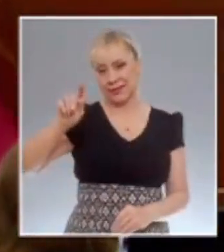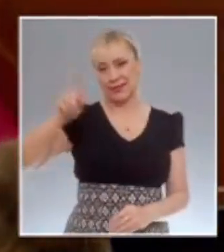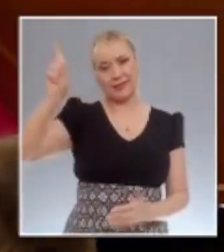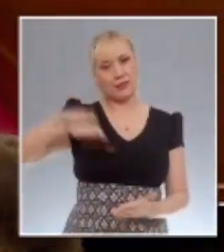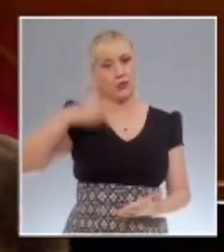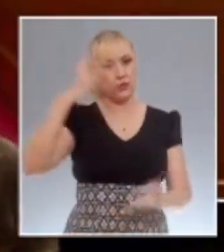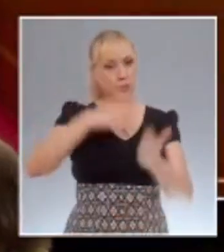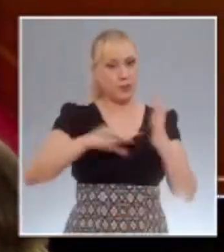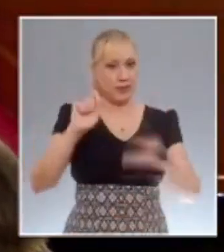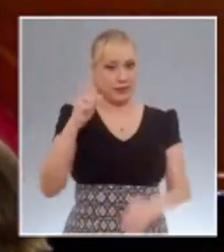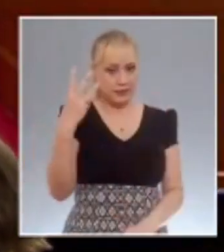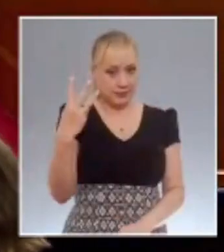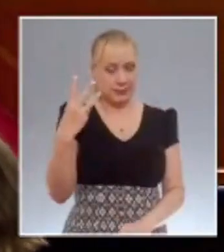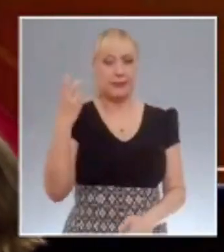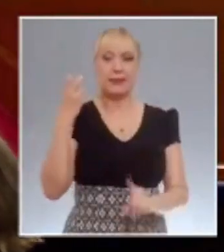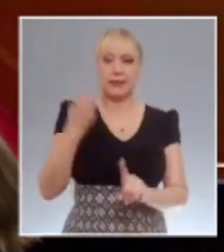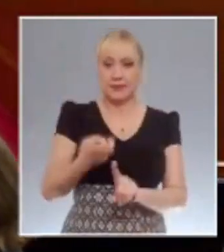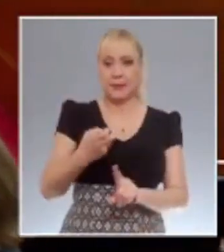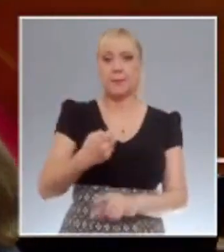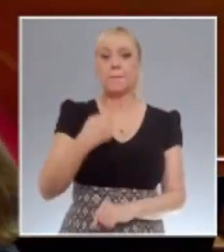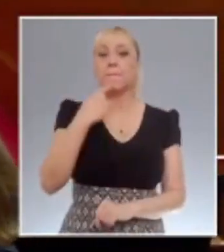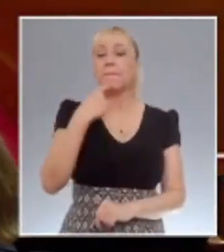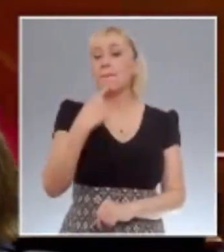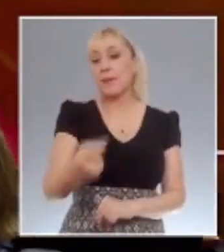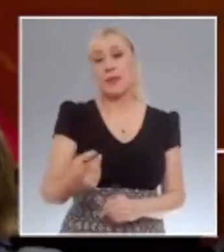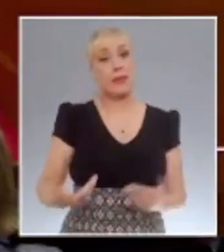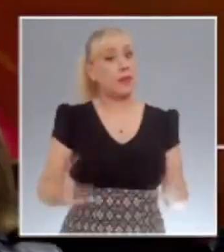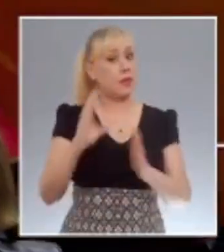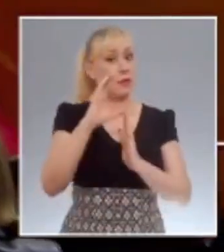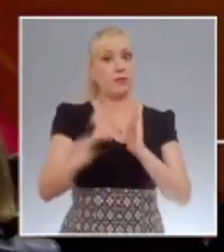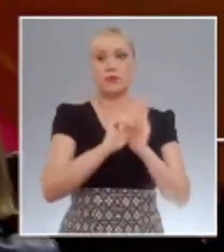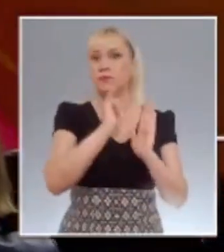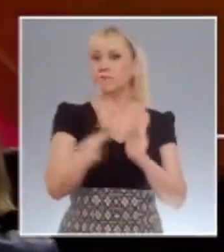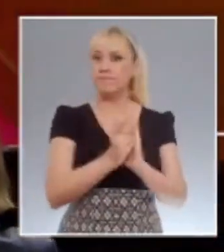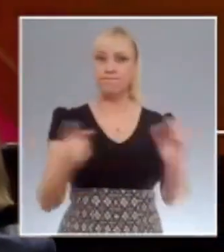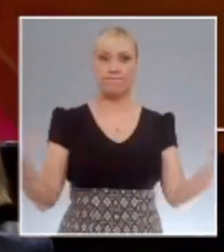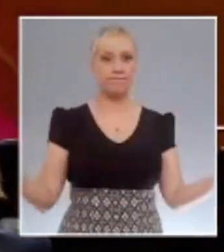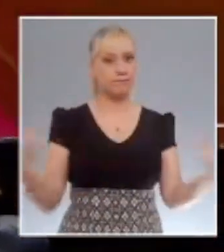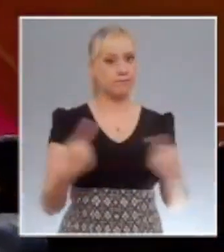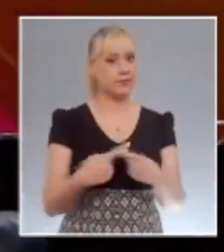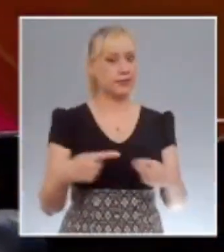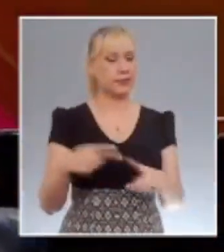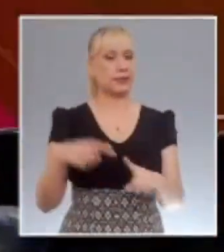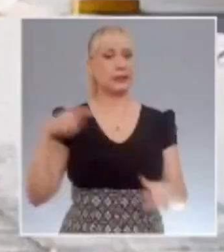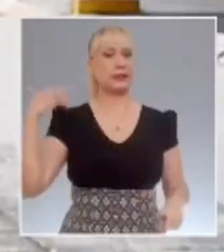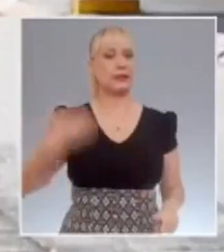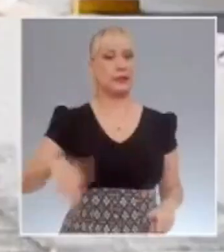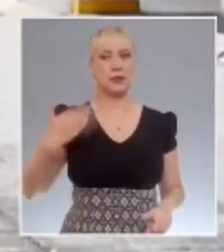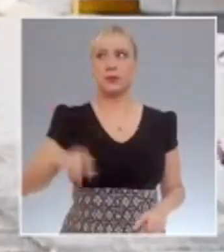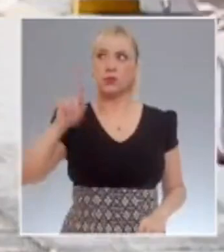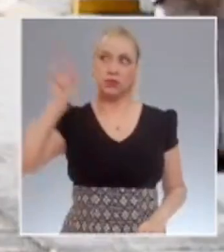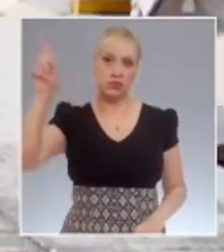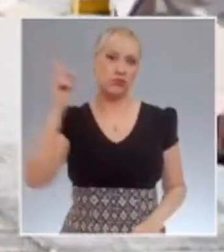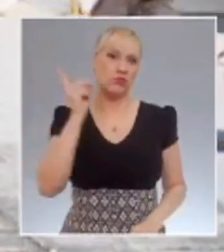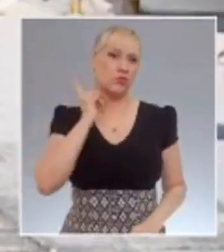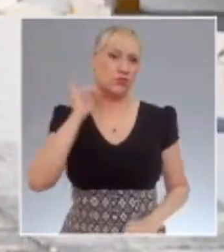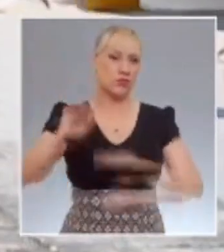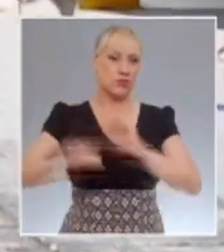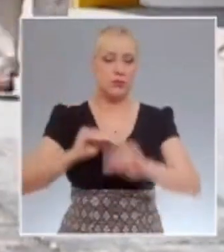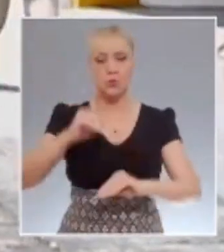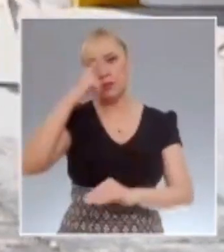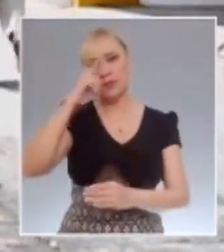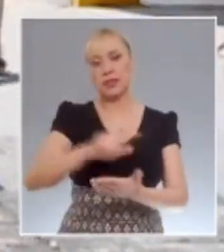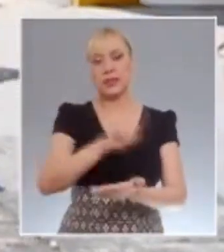470/2023. Destacó que son inconstitucionales estas obligaciones que impuso el legislador federal en la Ley del Seguro